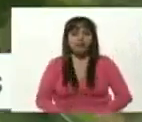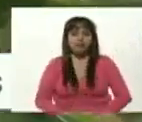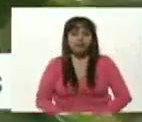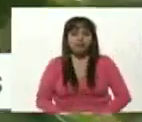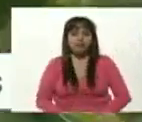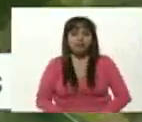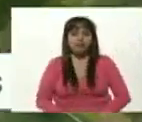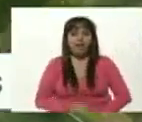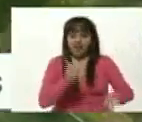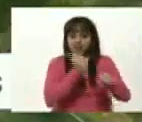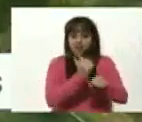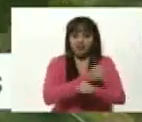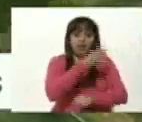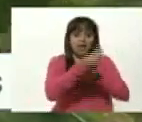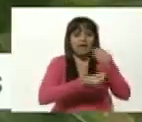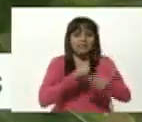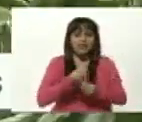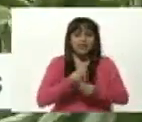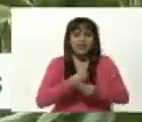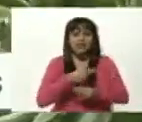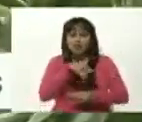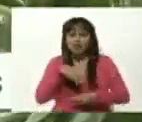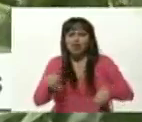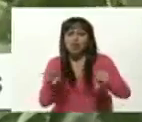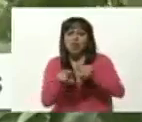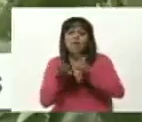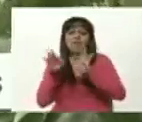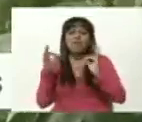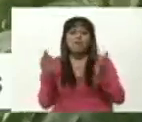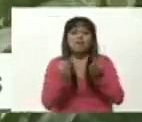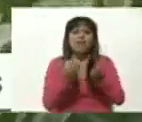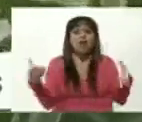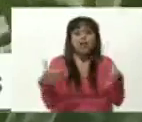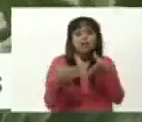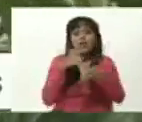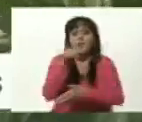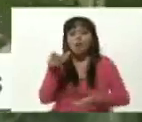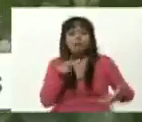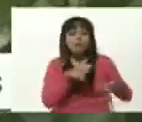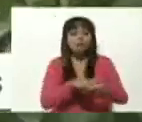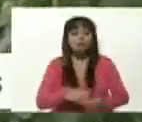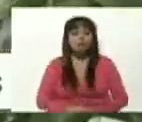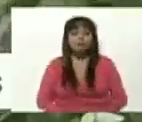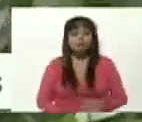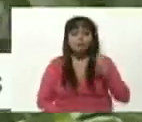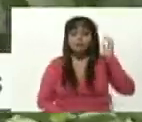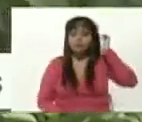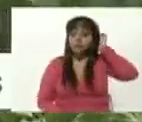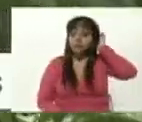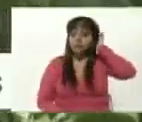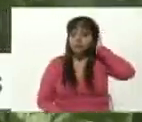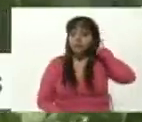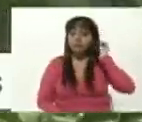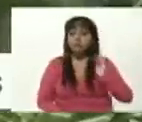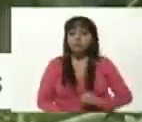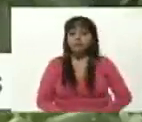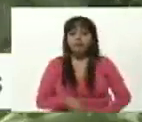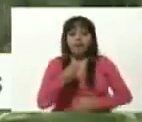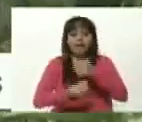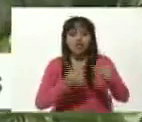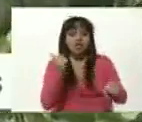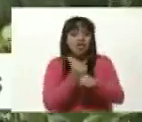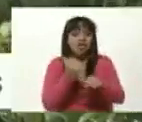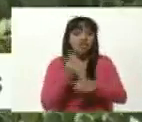solamente trabajadores, sino como familia. Todos somos un equipo completo, dedicada a la producción de hortalizas